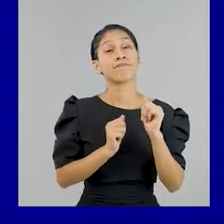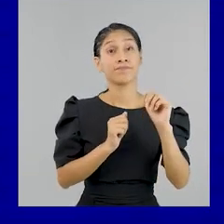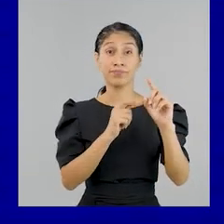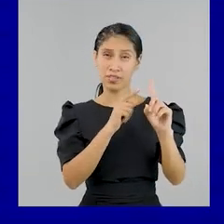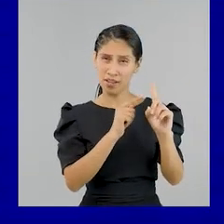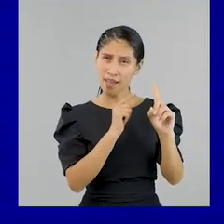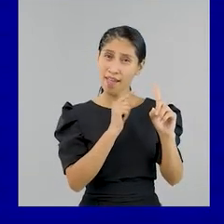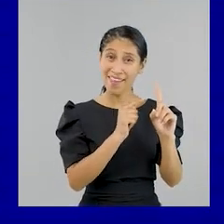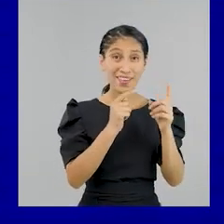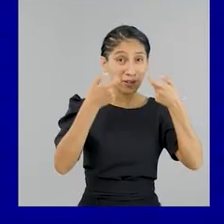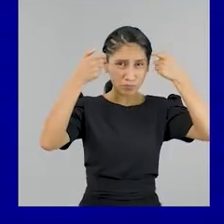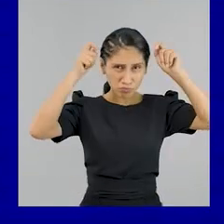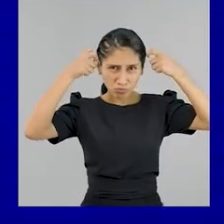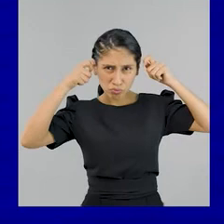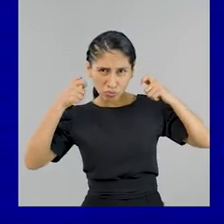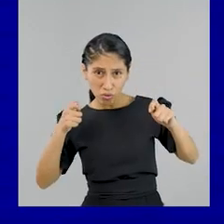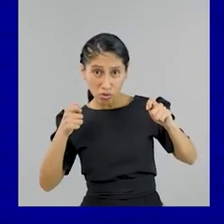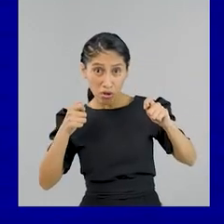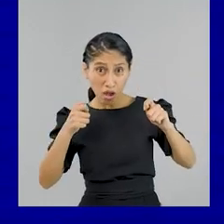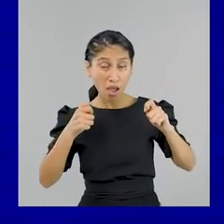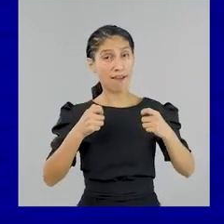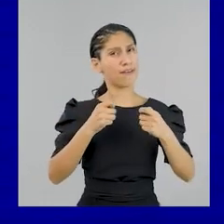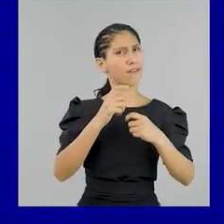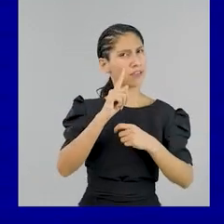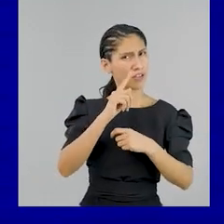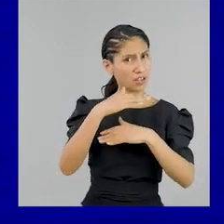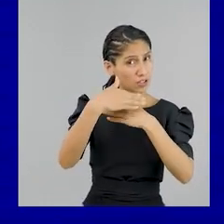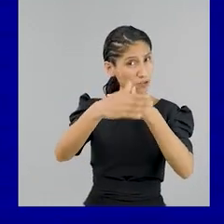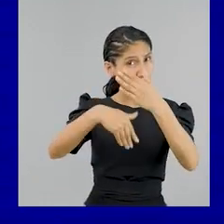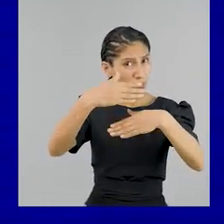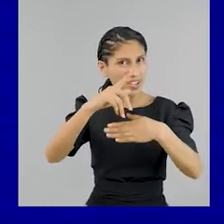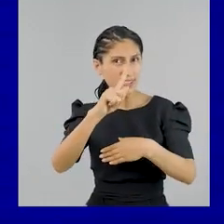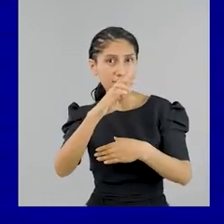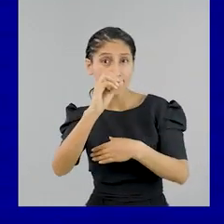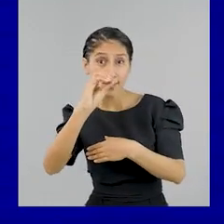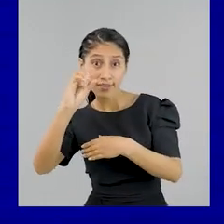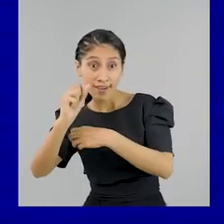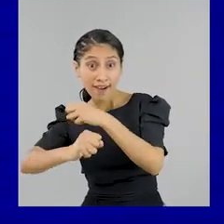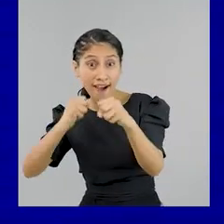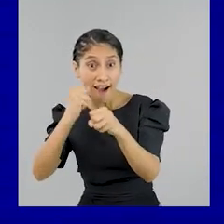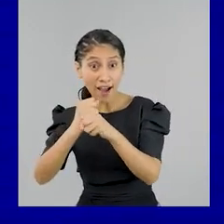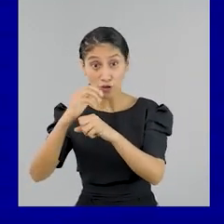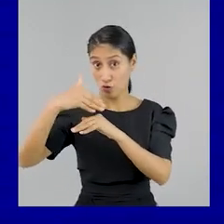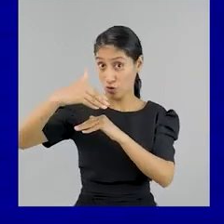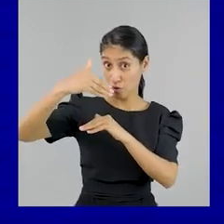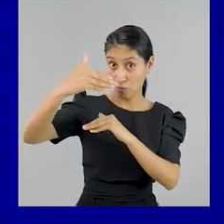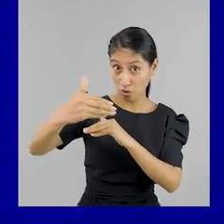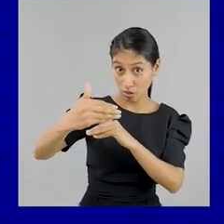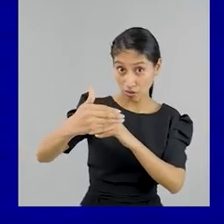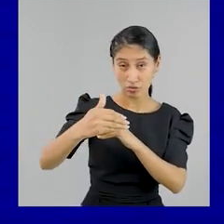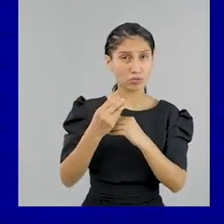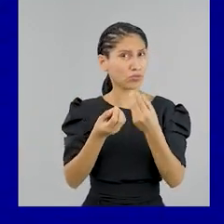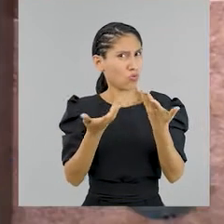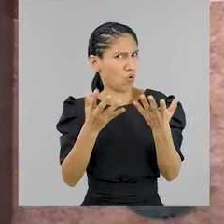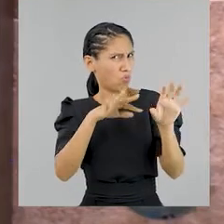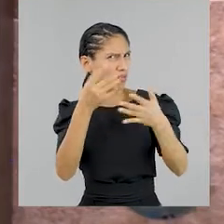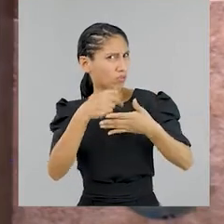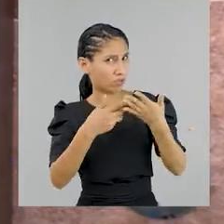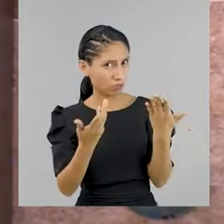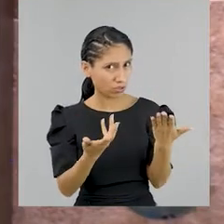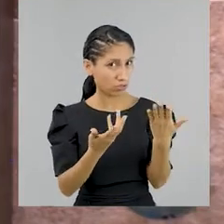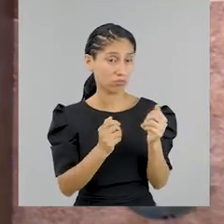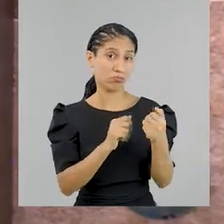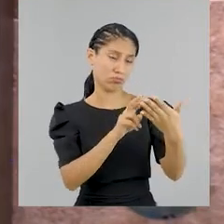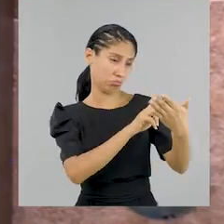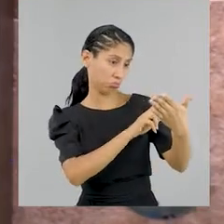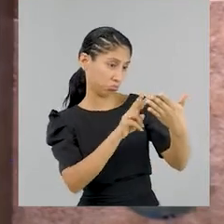drama a partir de las acciones llevadas a cabo por la mujer que casi termina con la ocupación española en el Perú. Podríamos inferir que